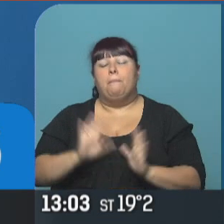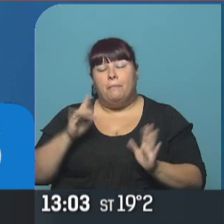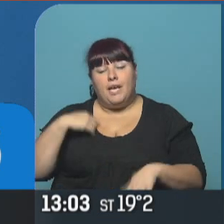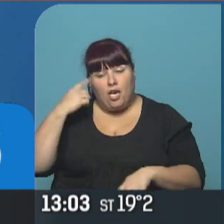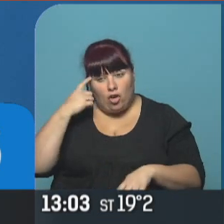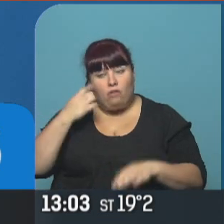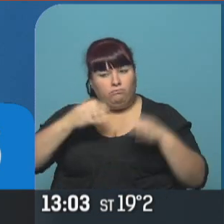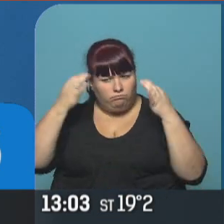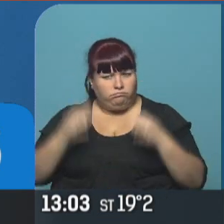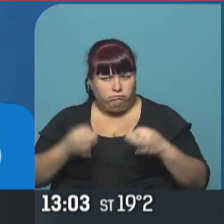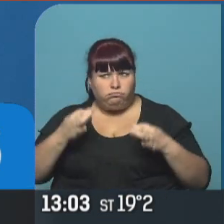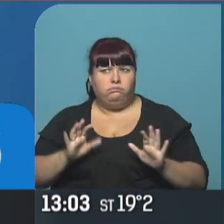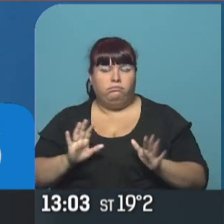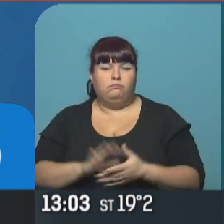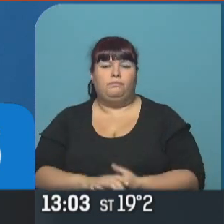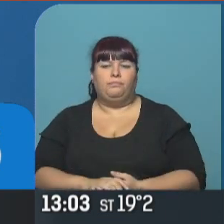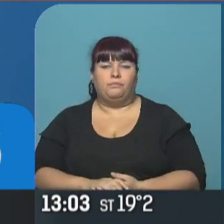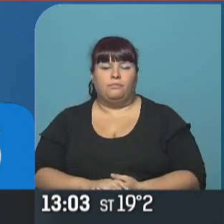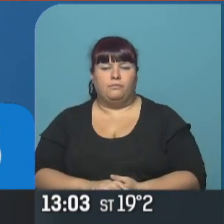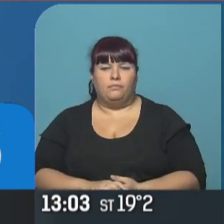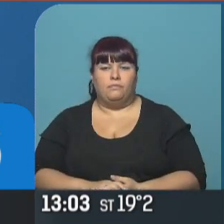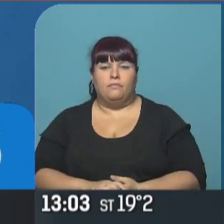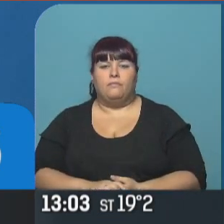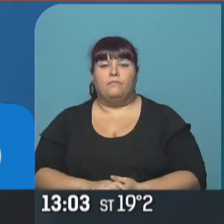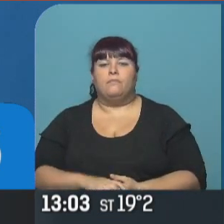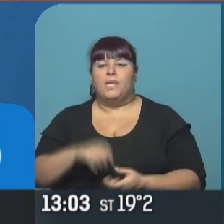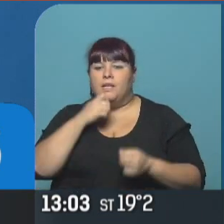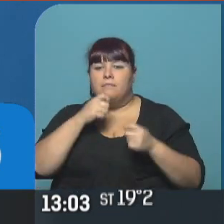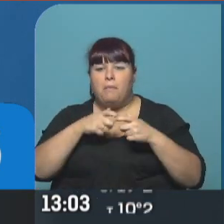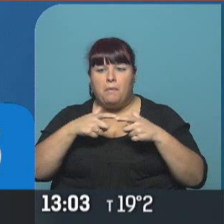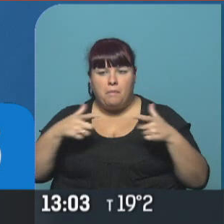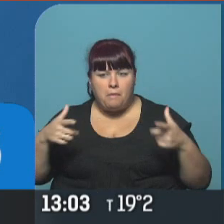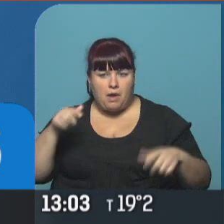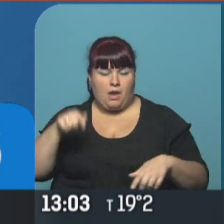creemos fehacientemente que al incrementar